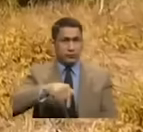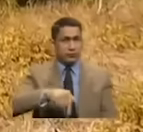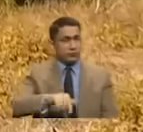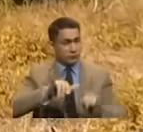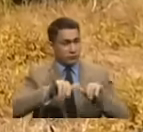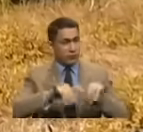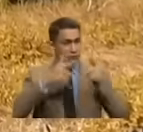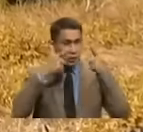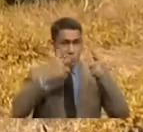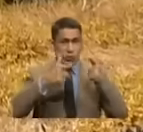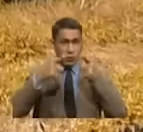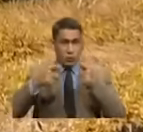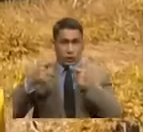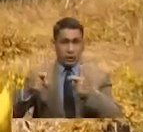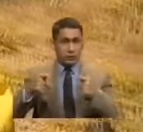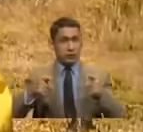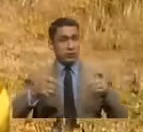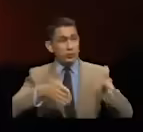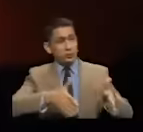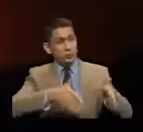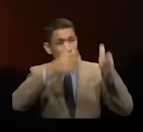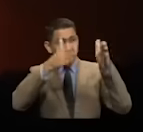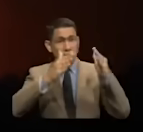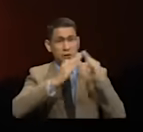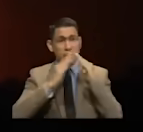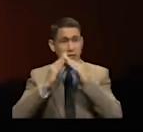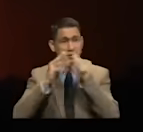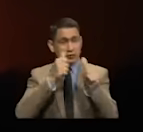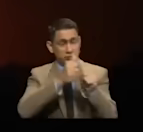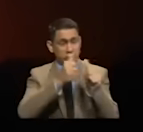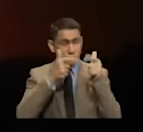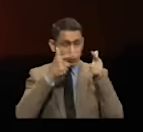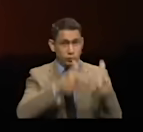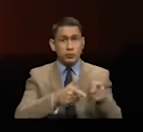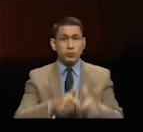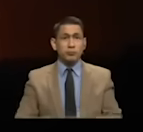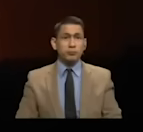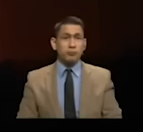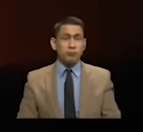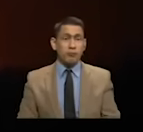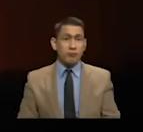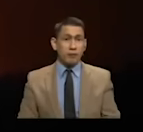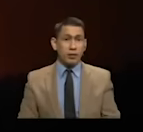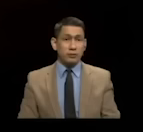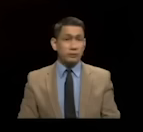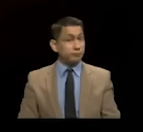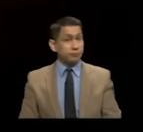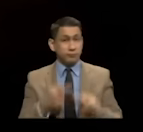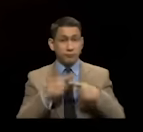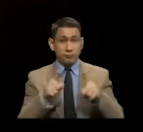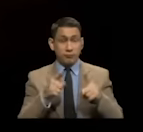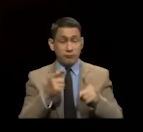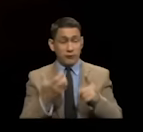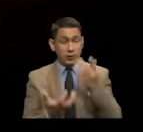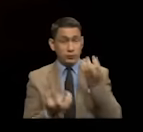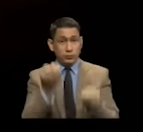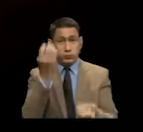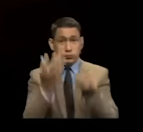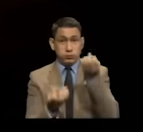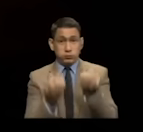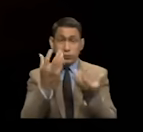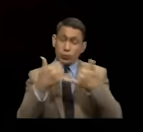cuidado de los edificios de la población acá cercana, ¿no? Las condiciones meteorológicas no ayudan al combate del fuego. Se han emitido alertas